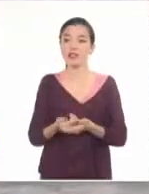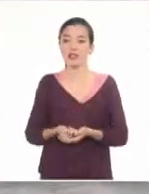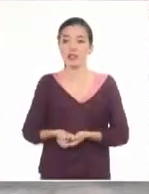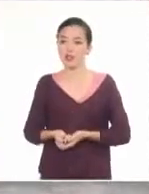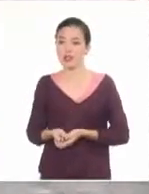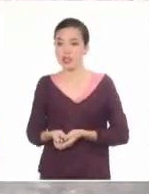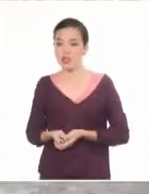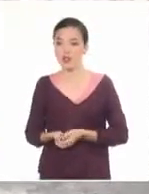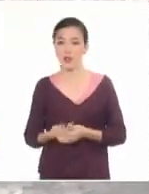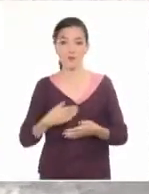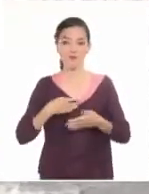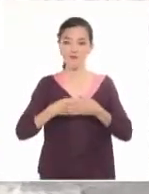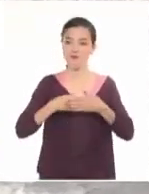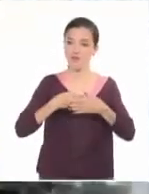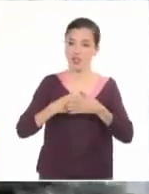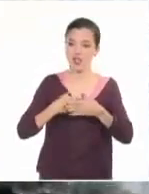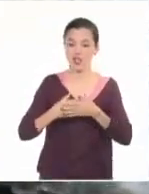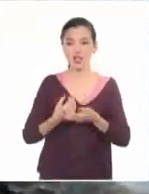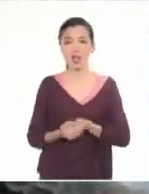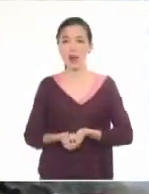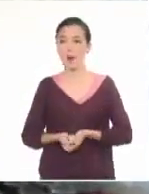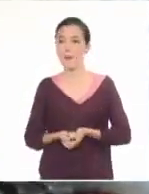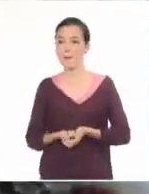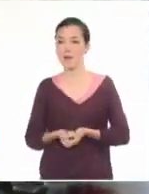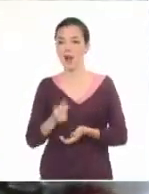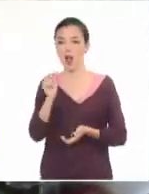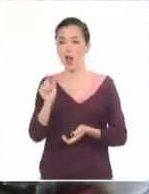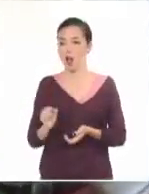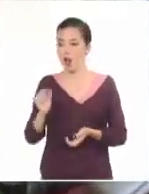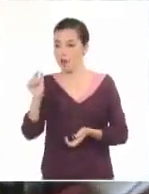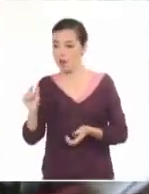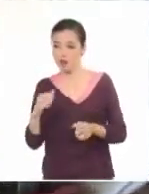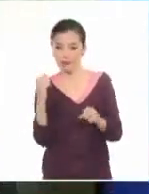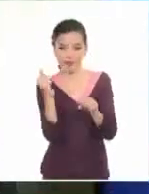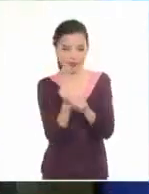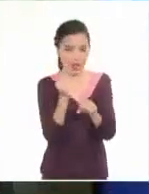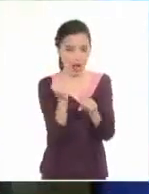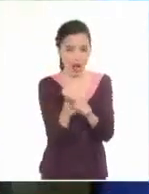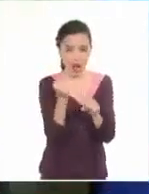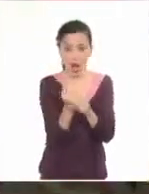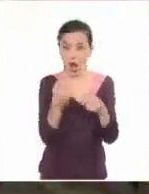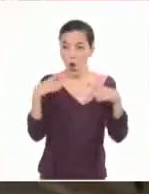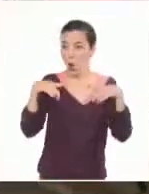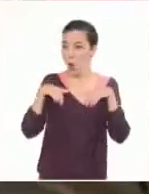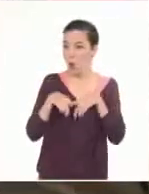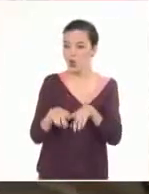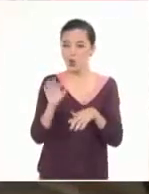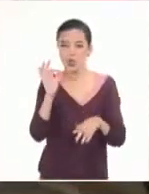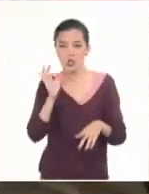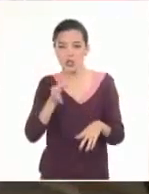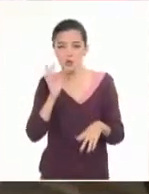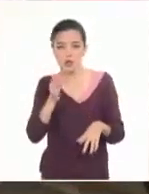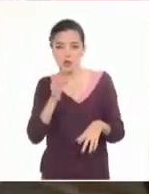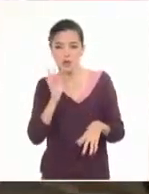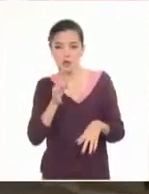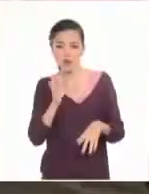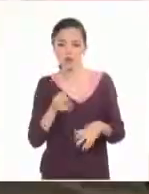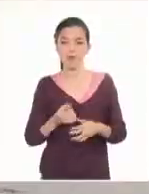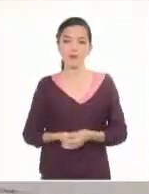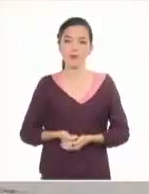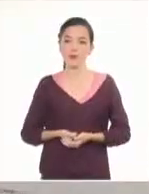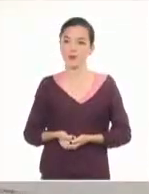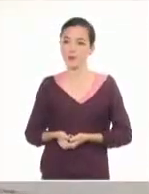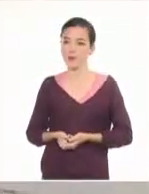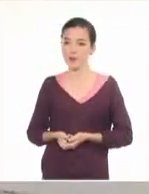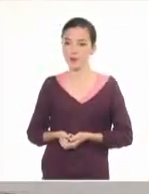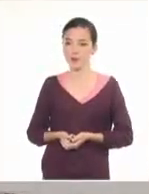nuestros colectivos de trabajo unidos y no tener trabajadores interruptos sin trabajo. Las tres empresas del